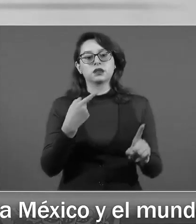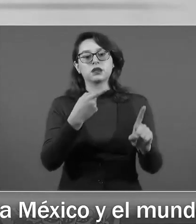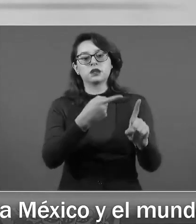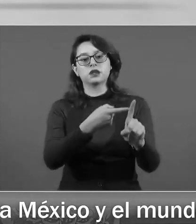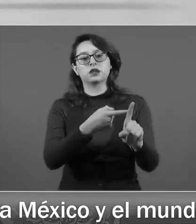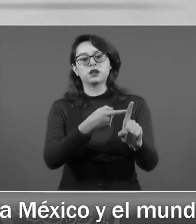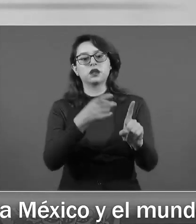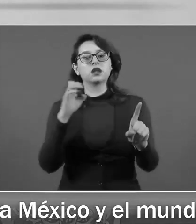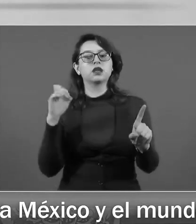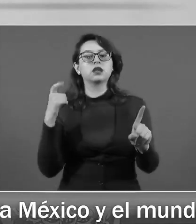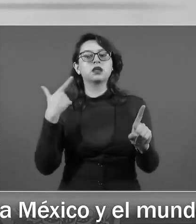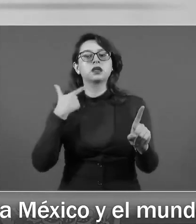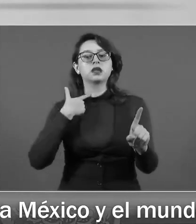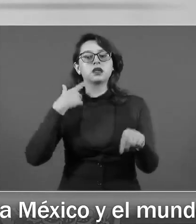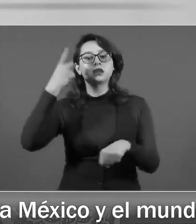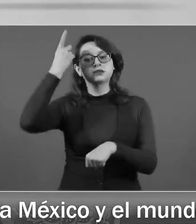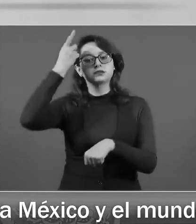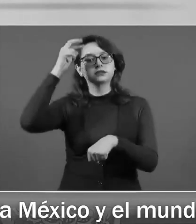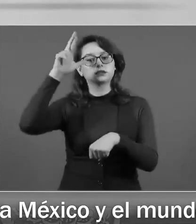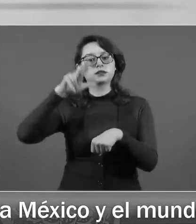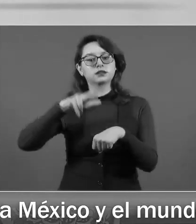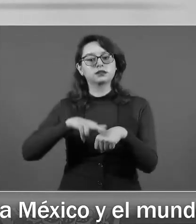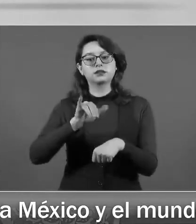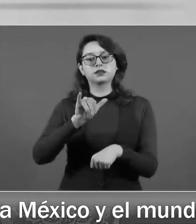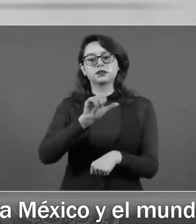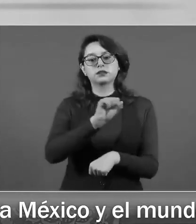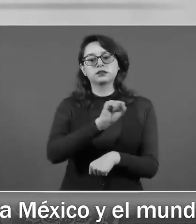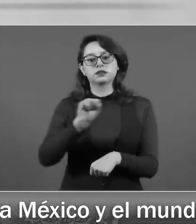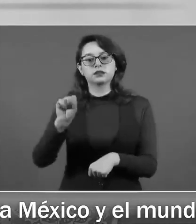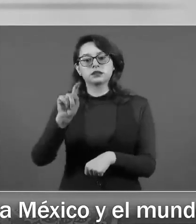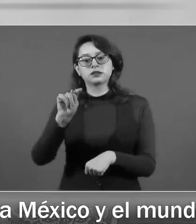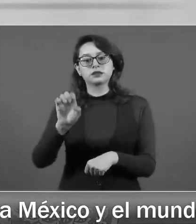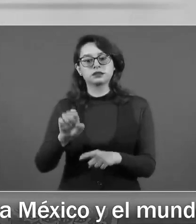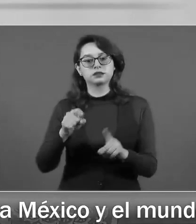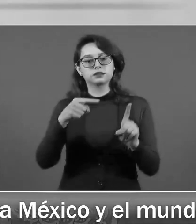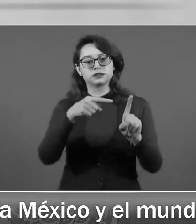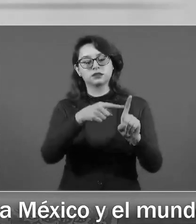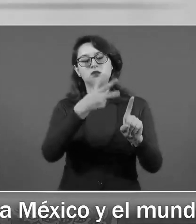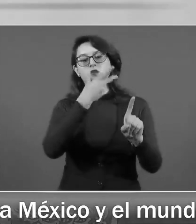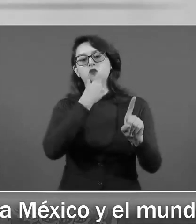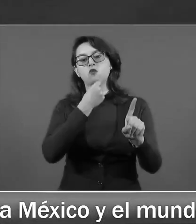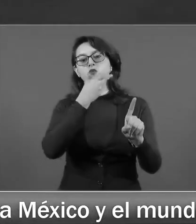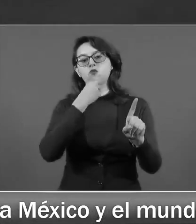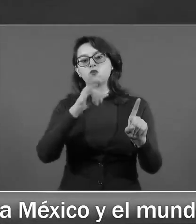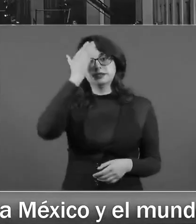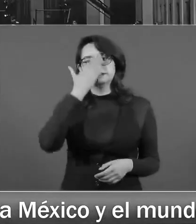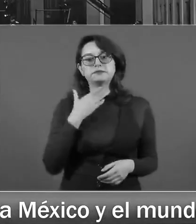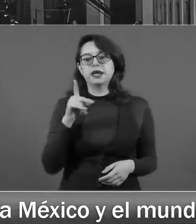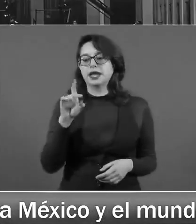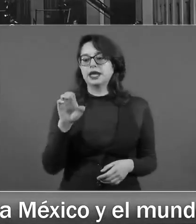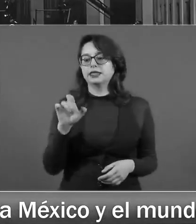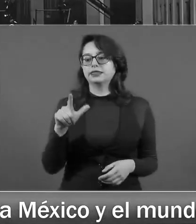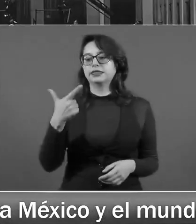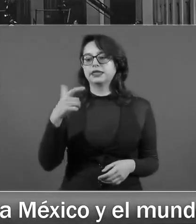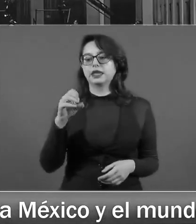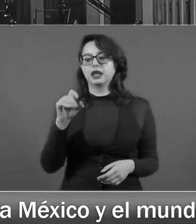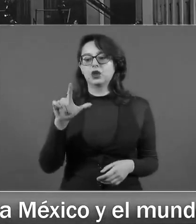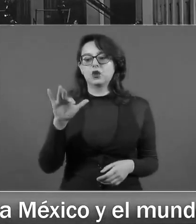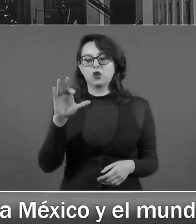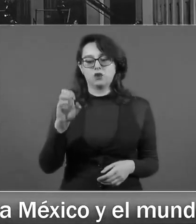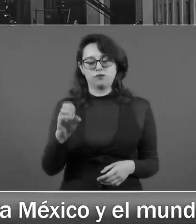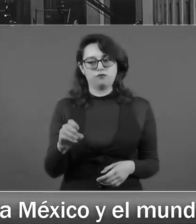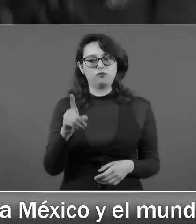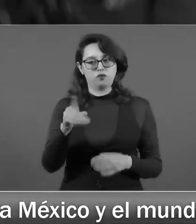el ex director del ISSSTE yunes sí se acuerdan Pues bueno yo les dije